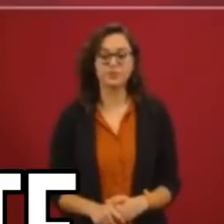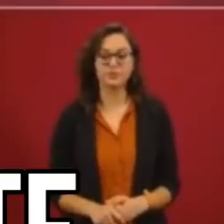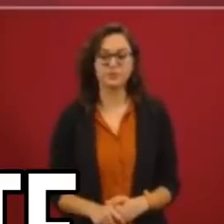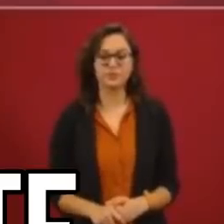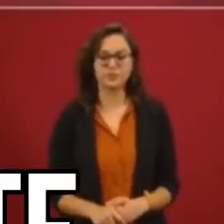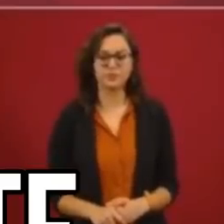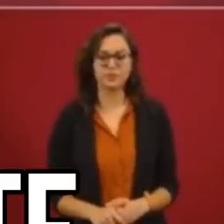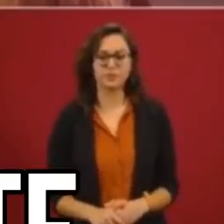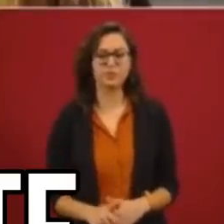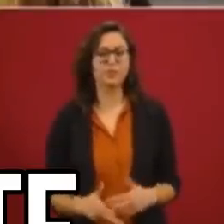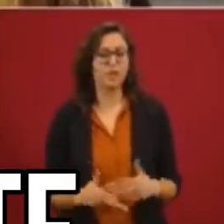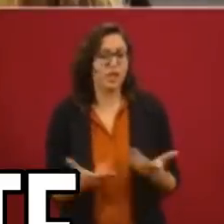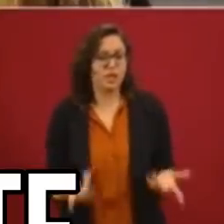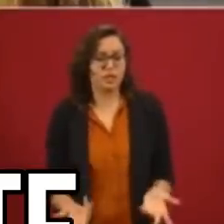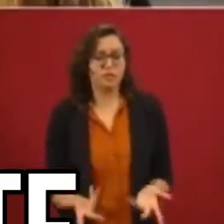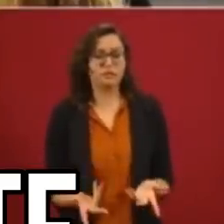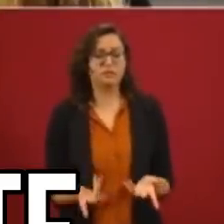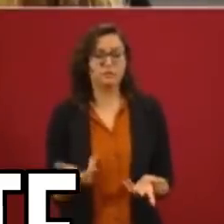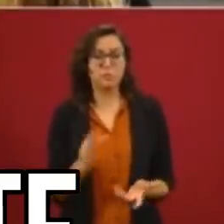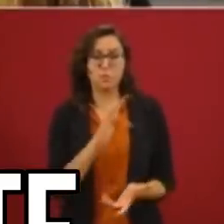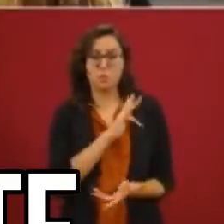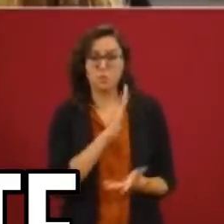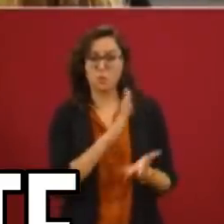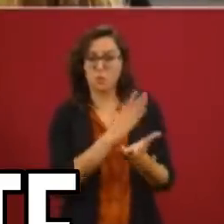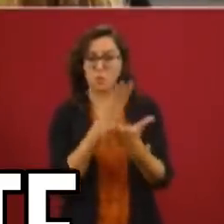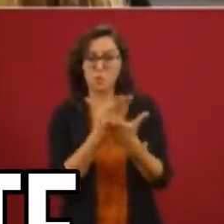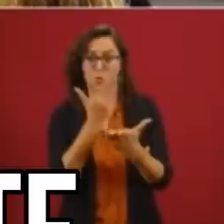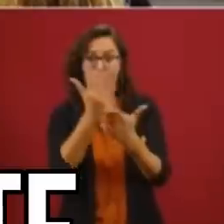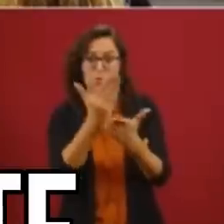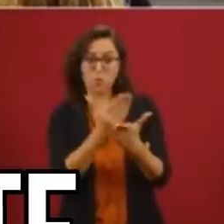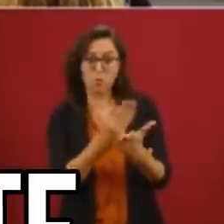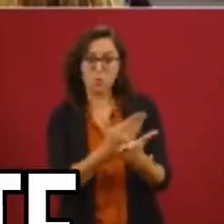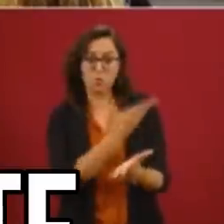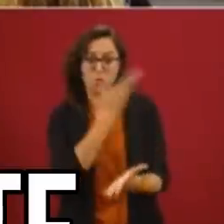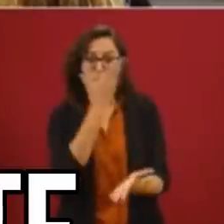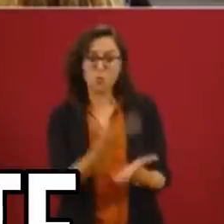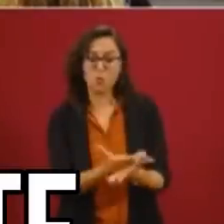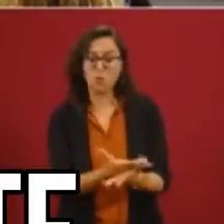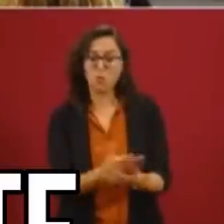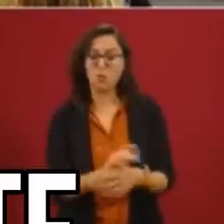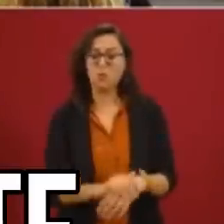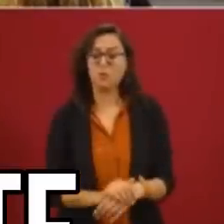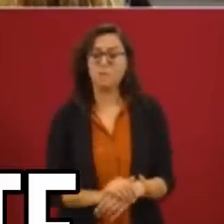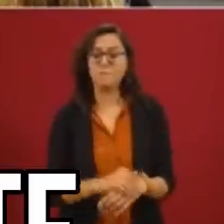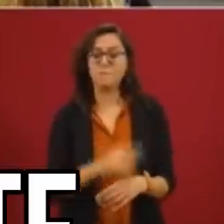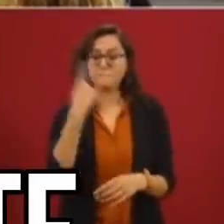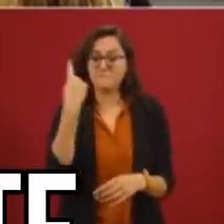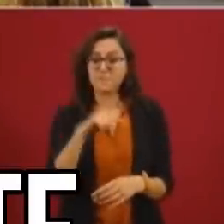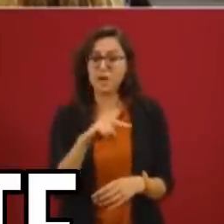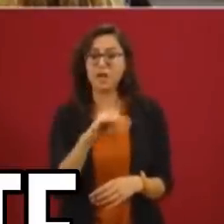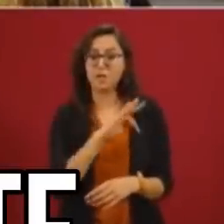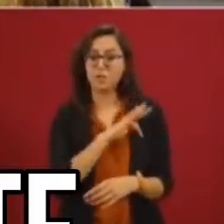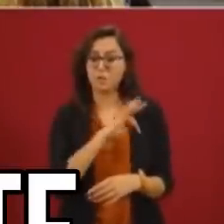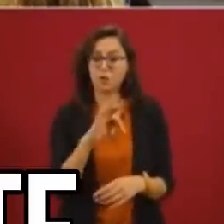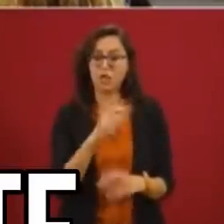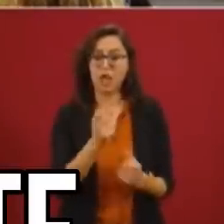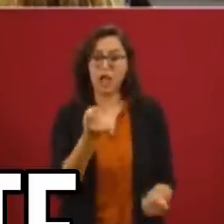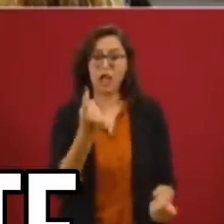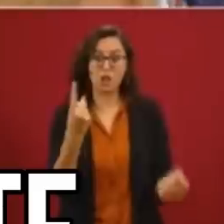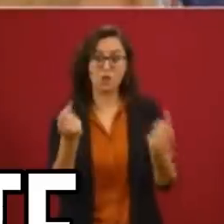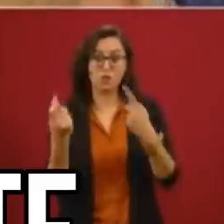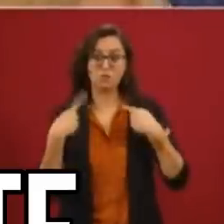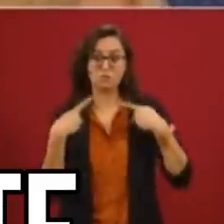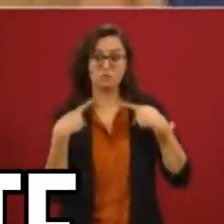O sea, ¿sí ha habido elementos para poder entonces… Ya hay. Bueno, ¿hay elementos para poder ya entonces encarcelar a alguno de